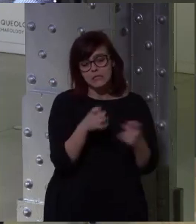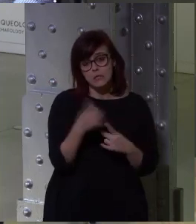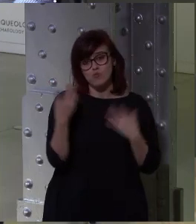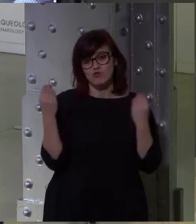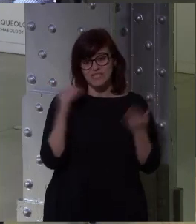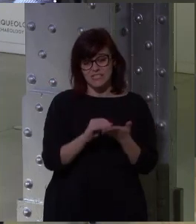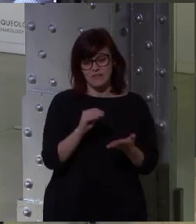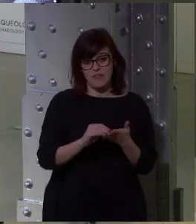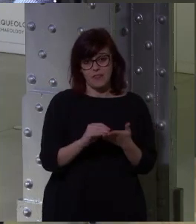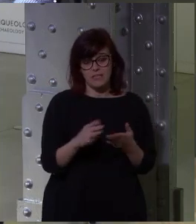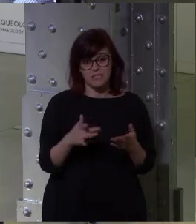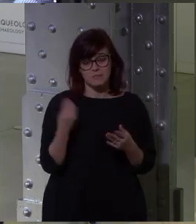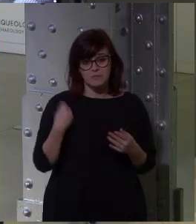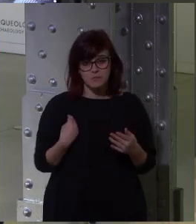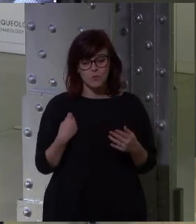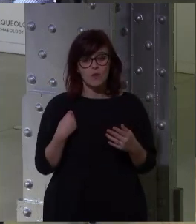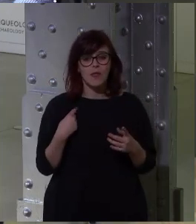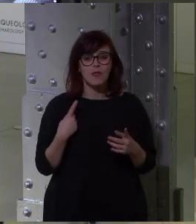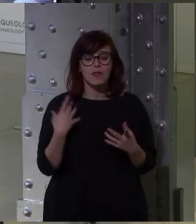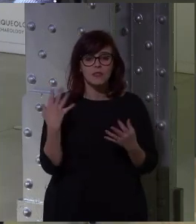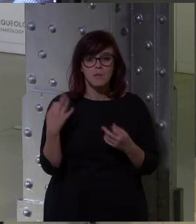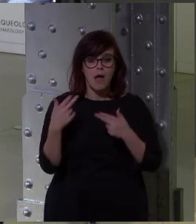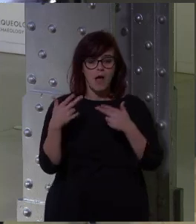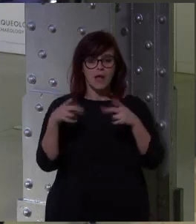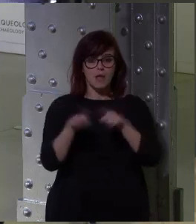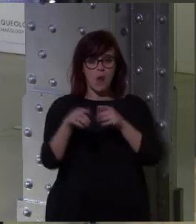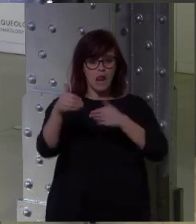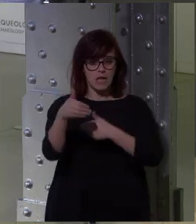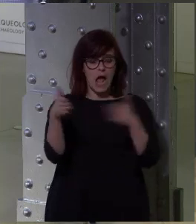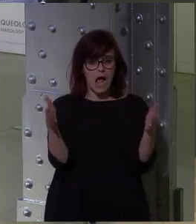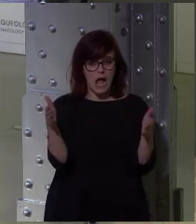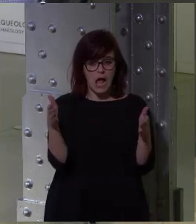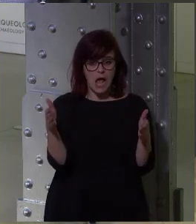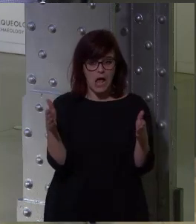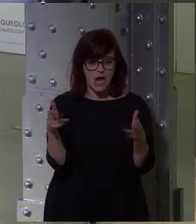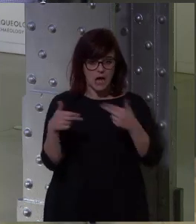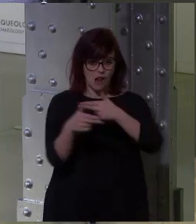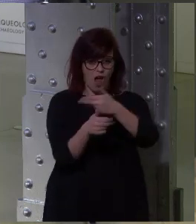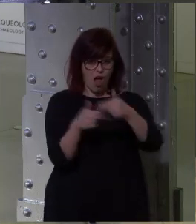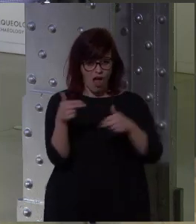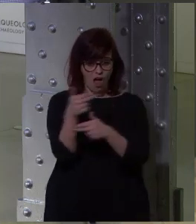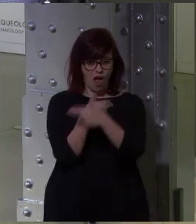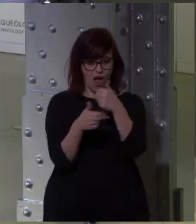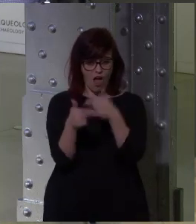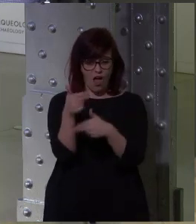muchos casos, debido a la alta densidad que hay en las cajas, en las granjas,